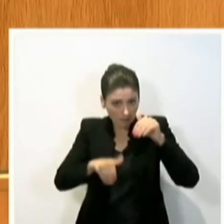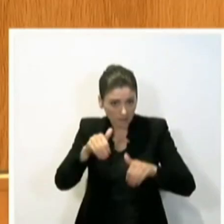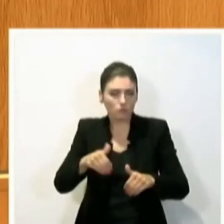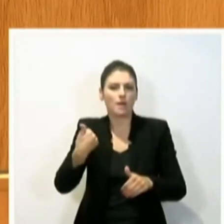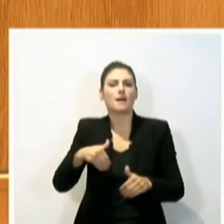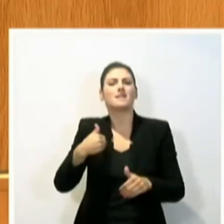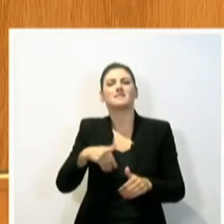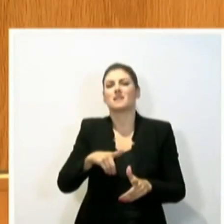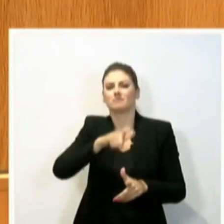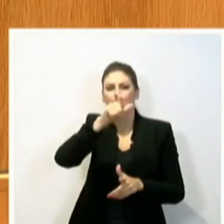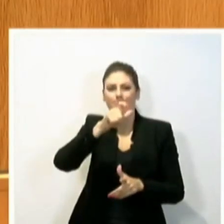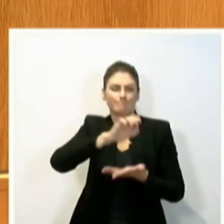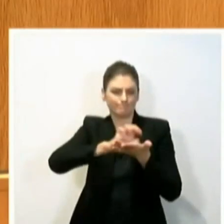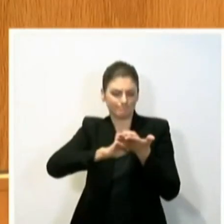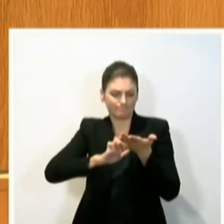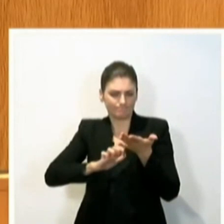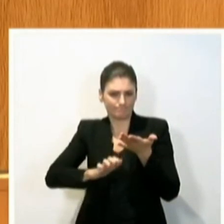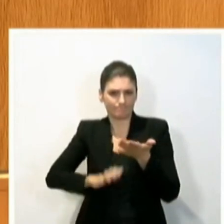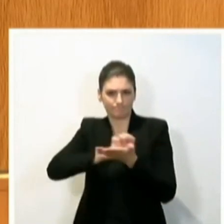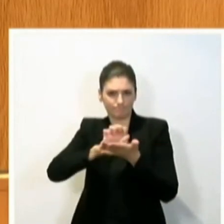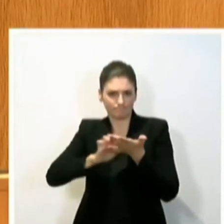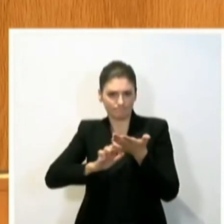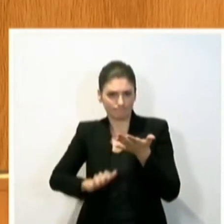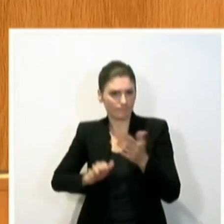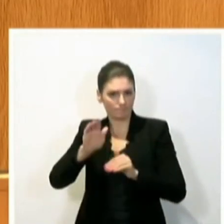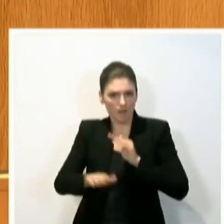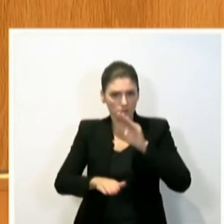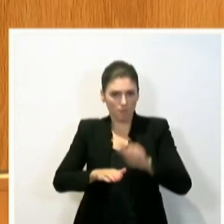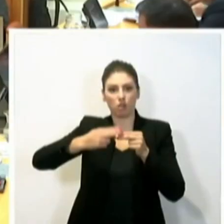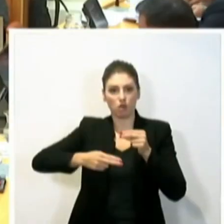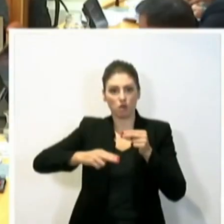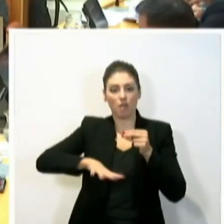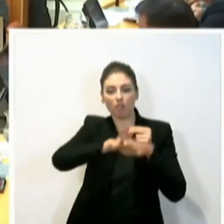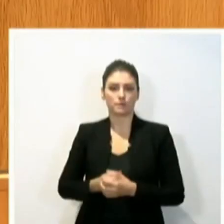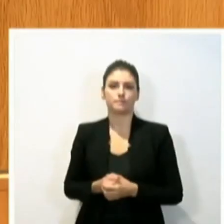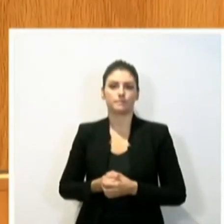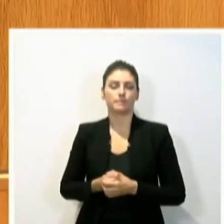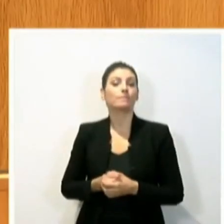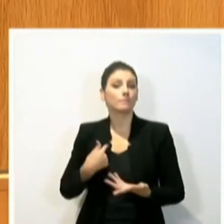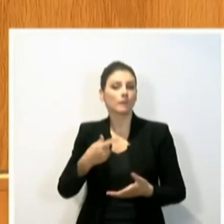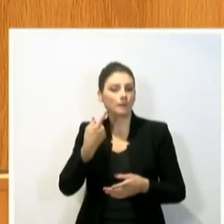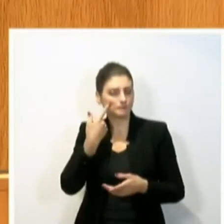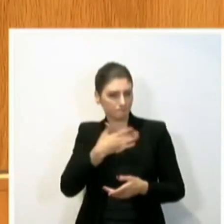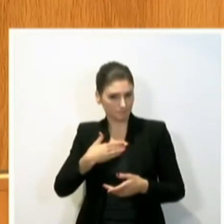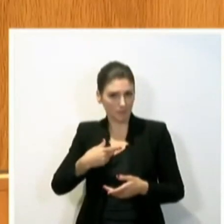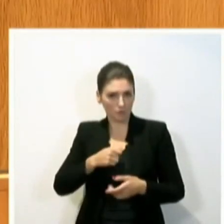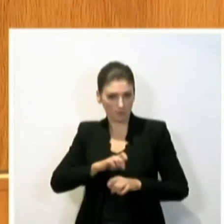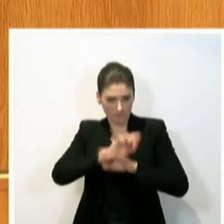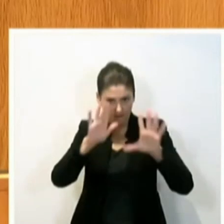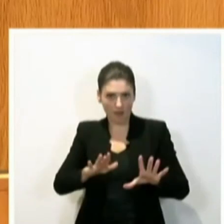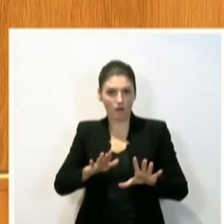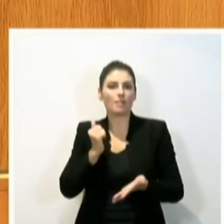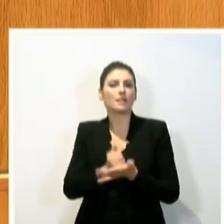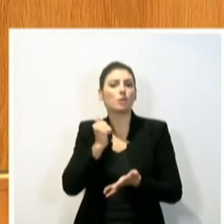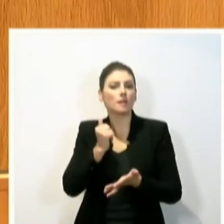Son muchos, muchísimos, los gestos y los pasos políticos que se van dando desde el País Vasco. Denominación de origen, y en este caso calificada